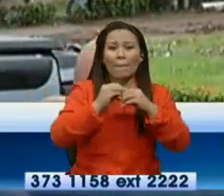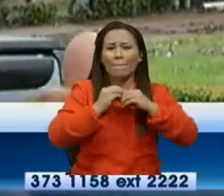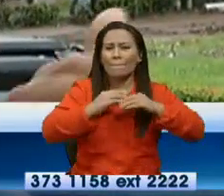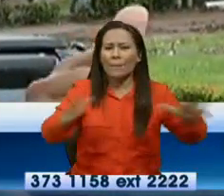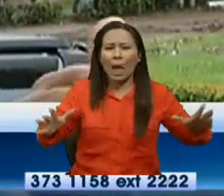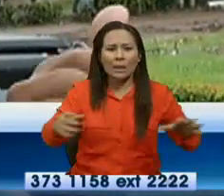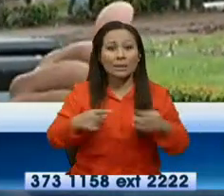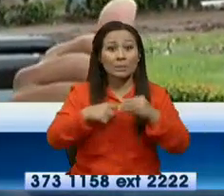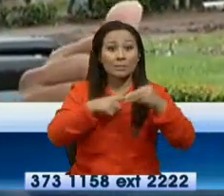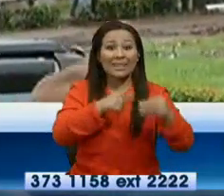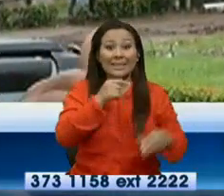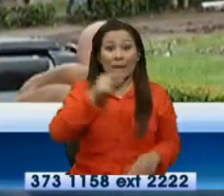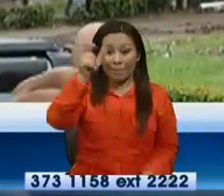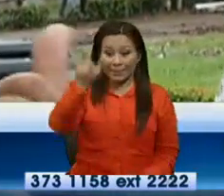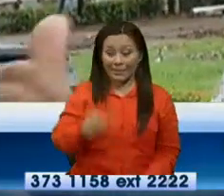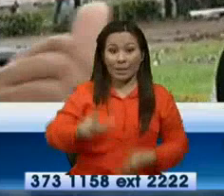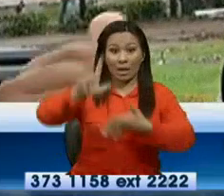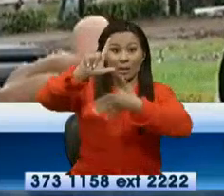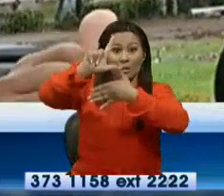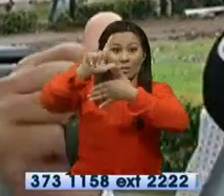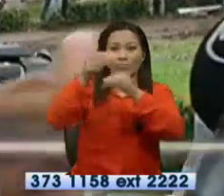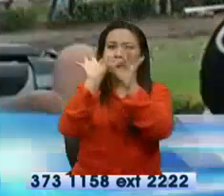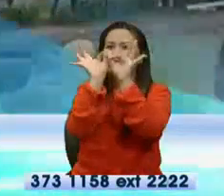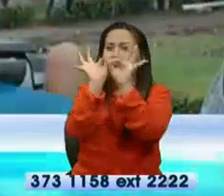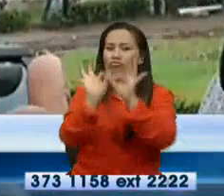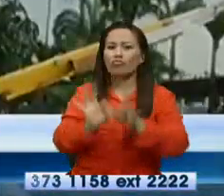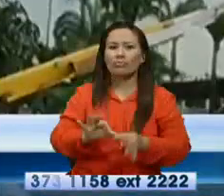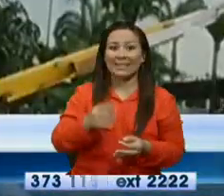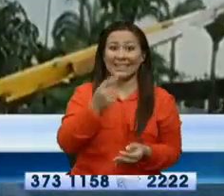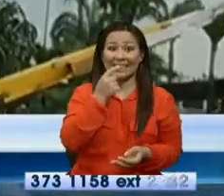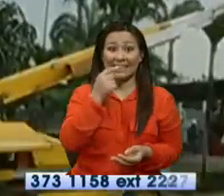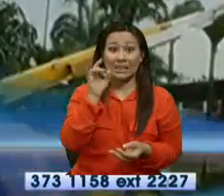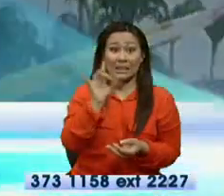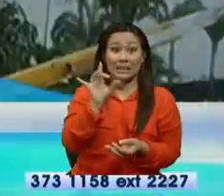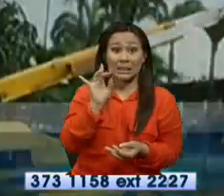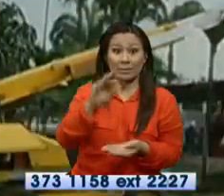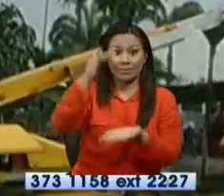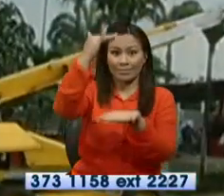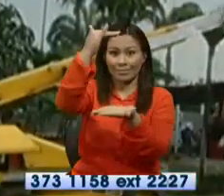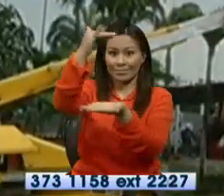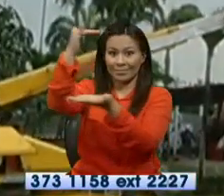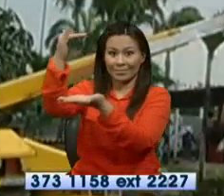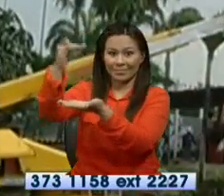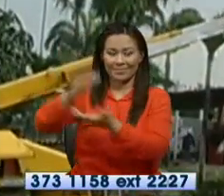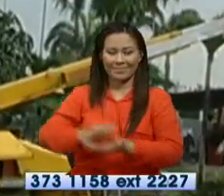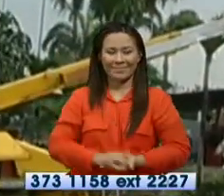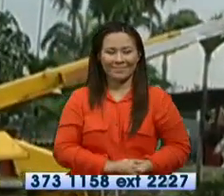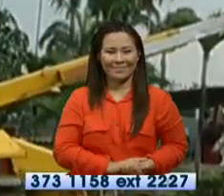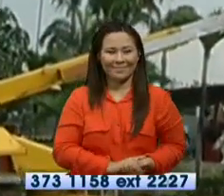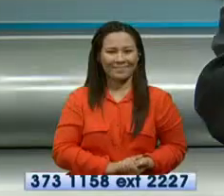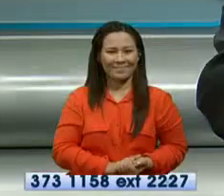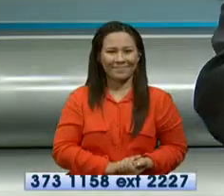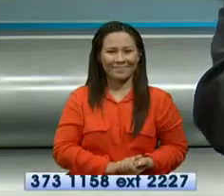hecho por algún latinoamericano en bronce. Informó Julio César Saona.